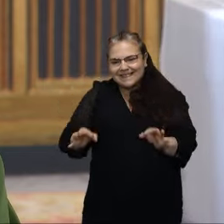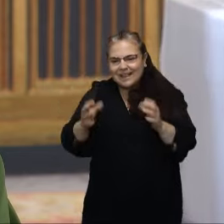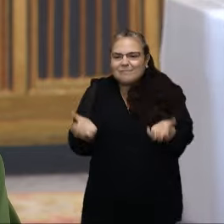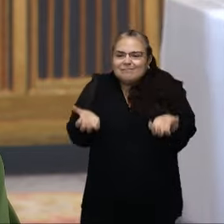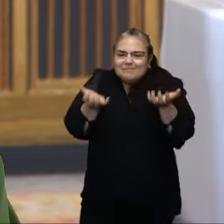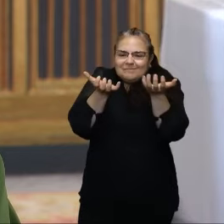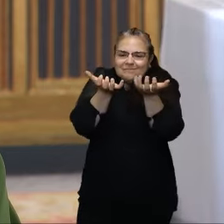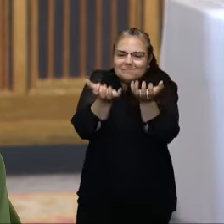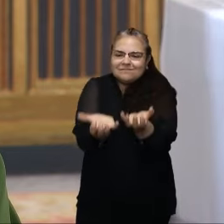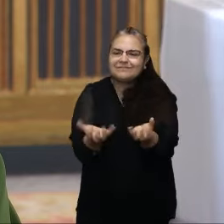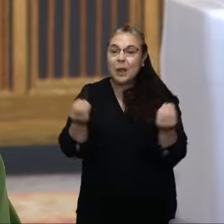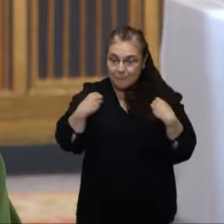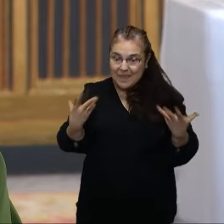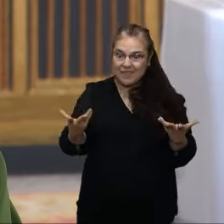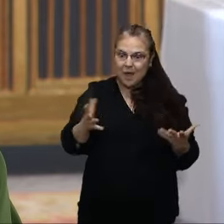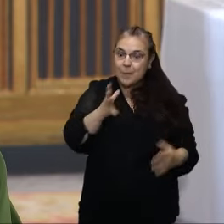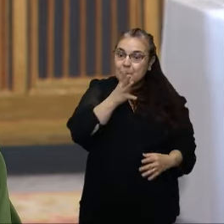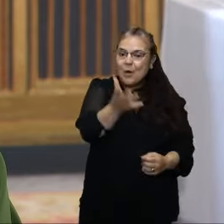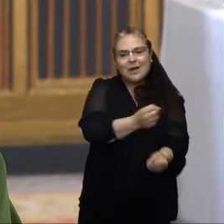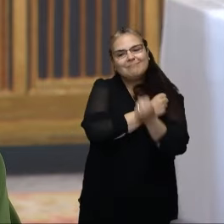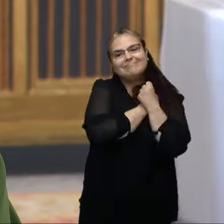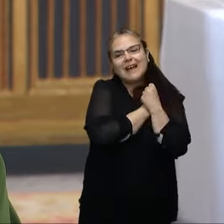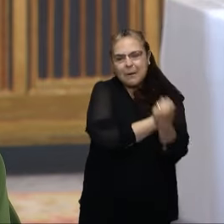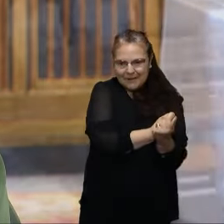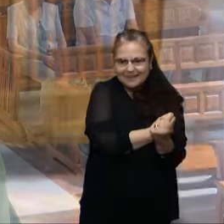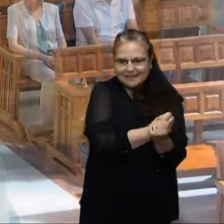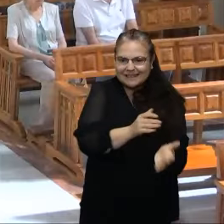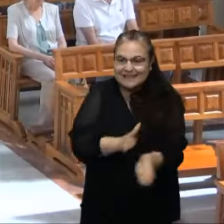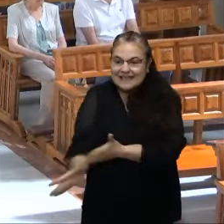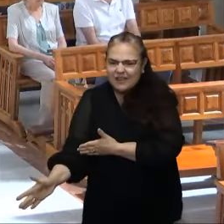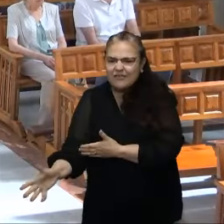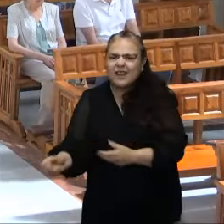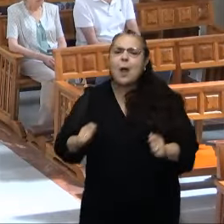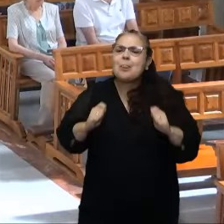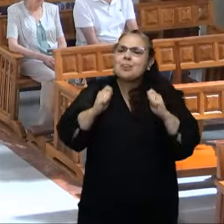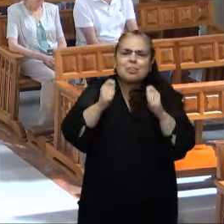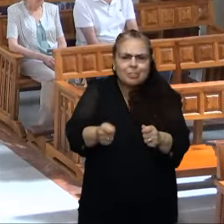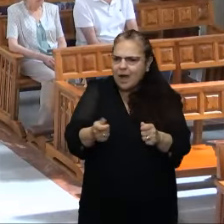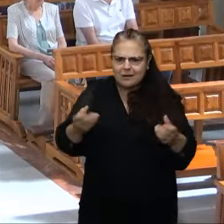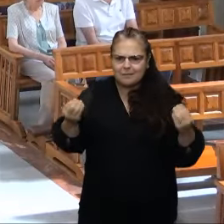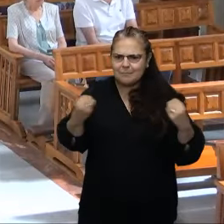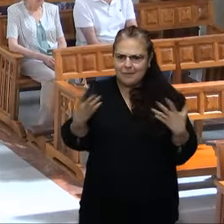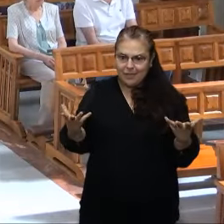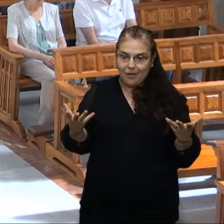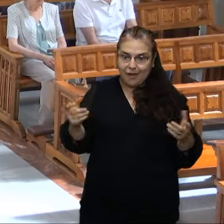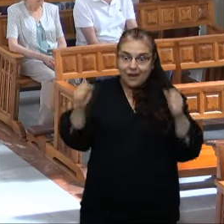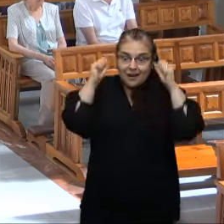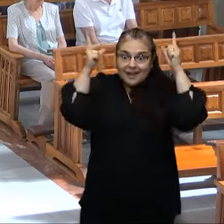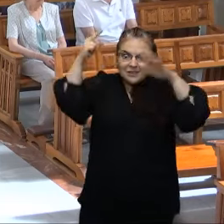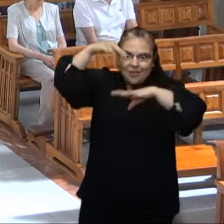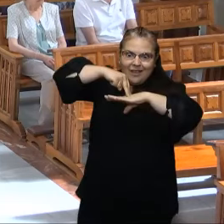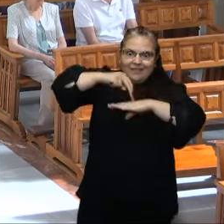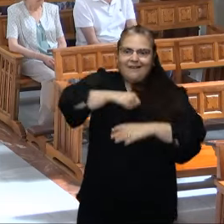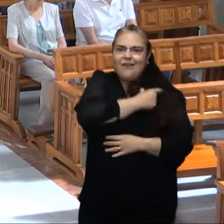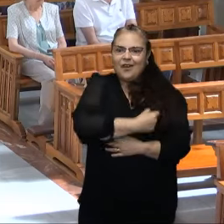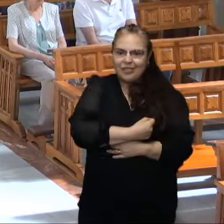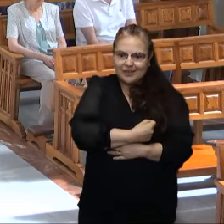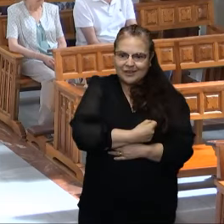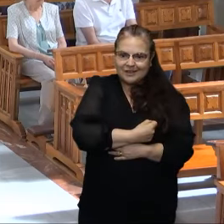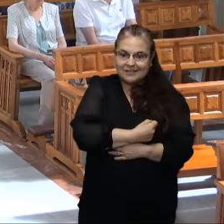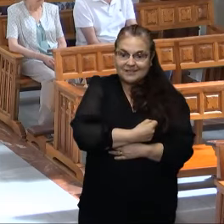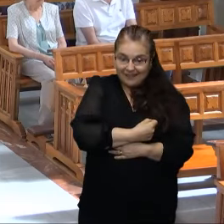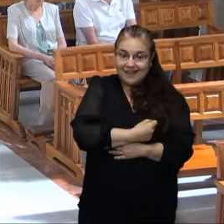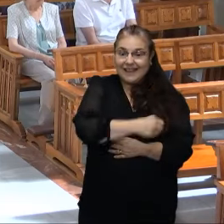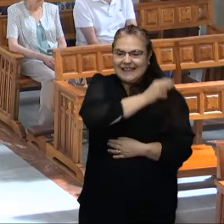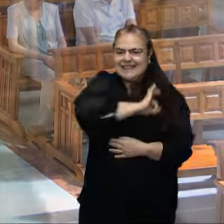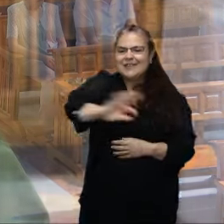portadores de vida, porque amar es tener y dar la vida que resucita los corazones. Que el Señor